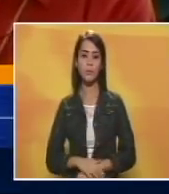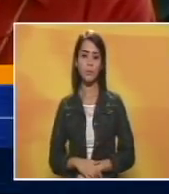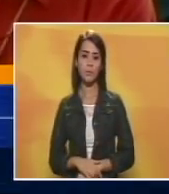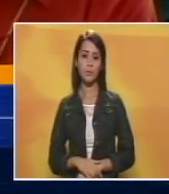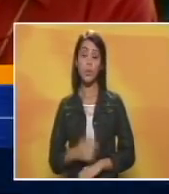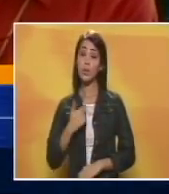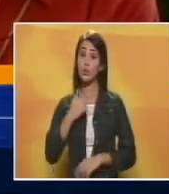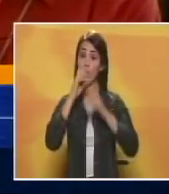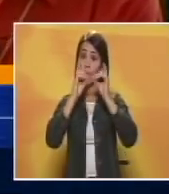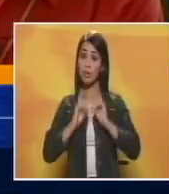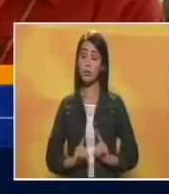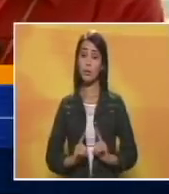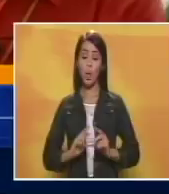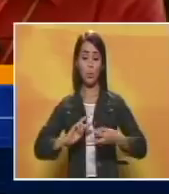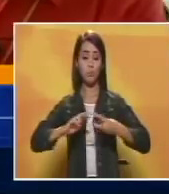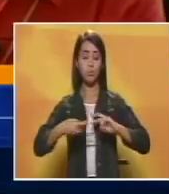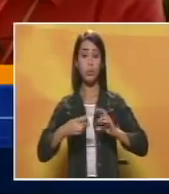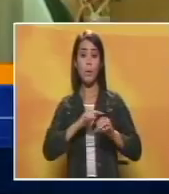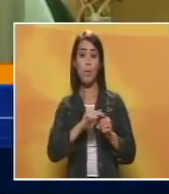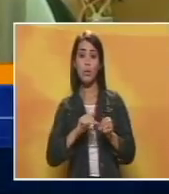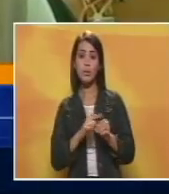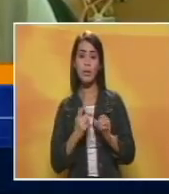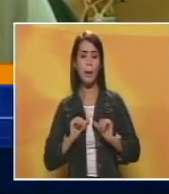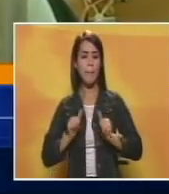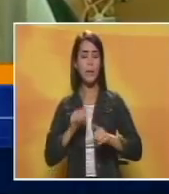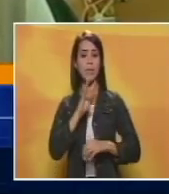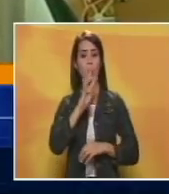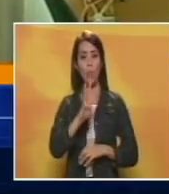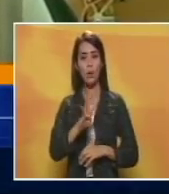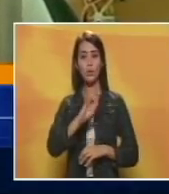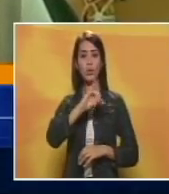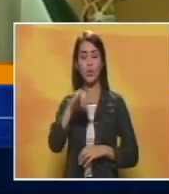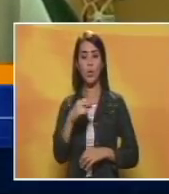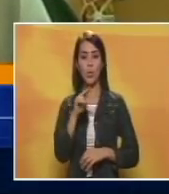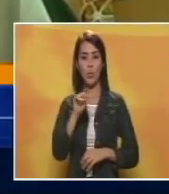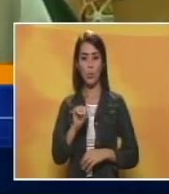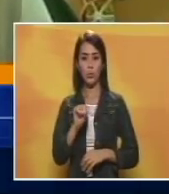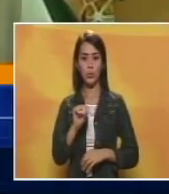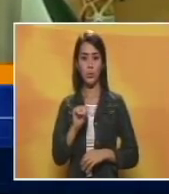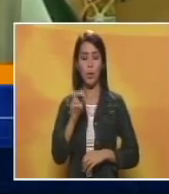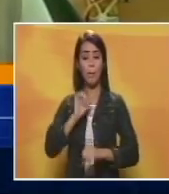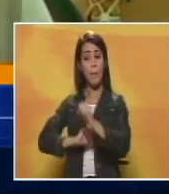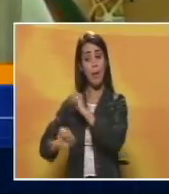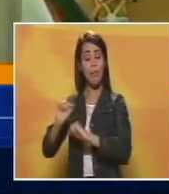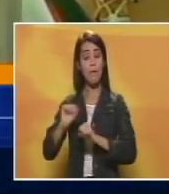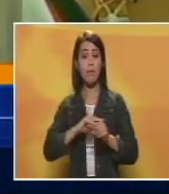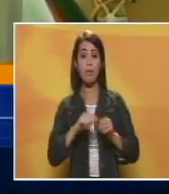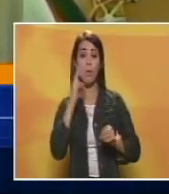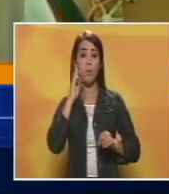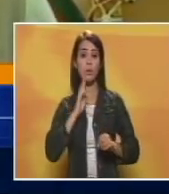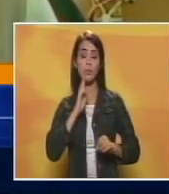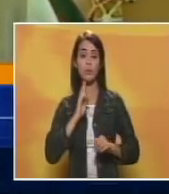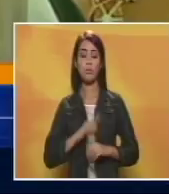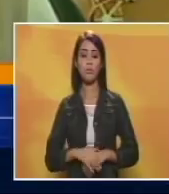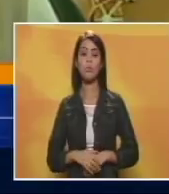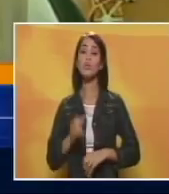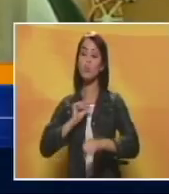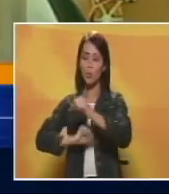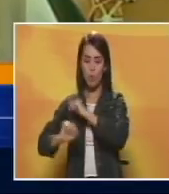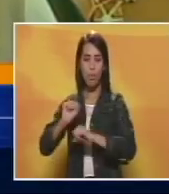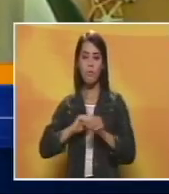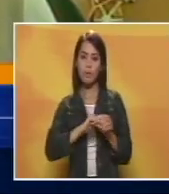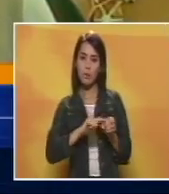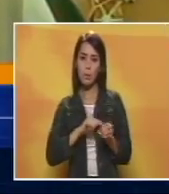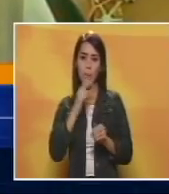yo he decidido una reconversión monetaria que empieza el 4 de junio para defender el bolívar. Y voy a defender el